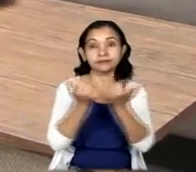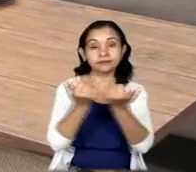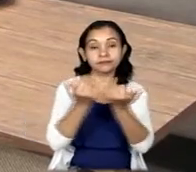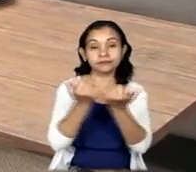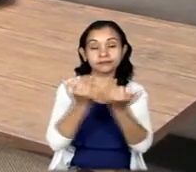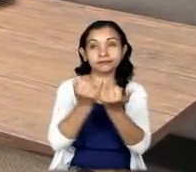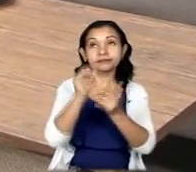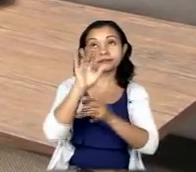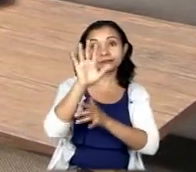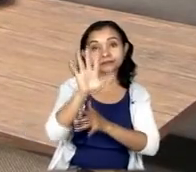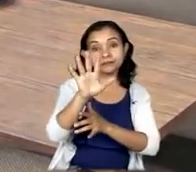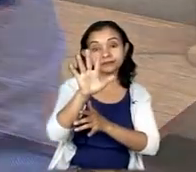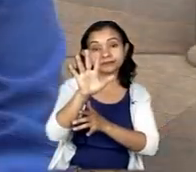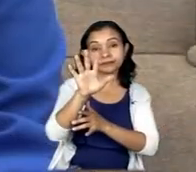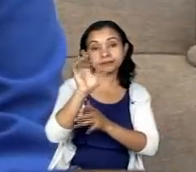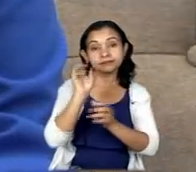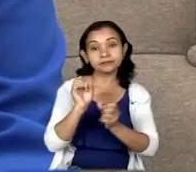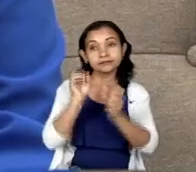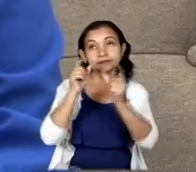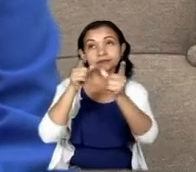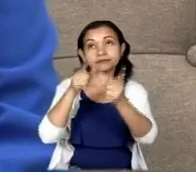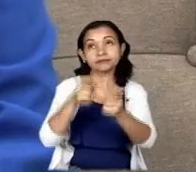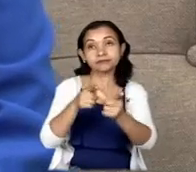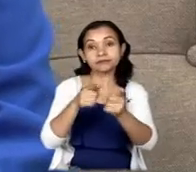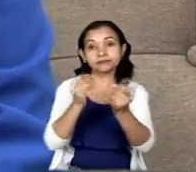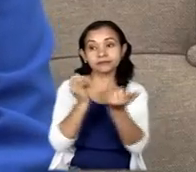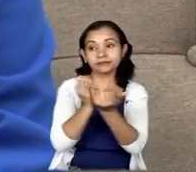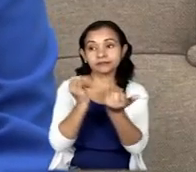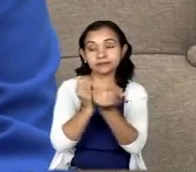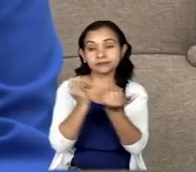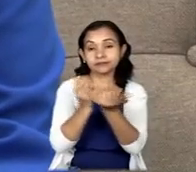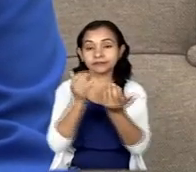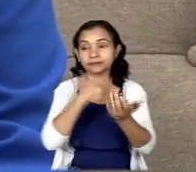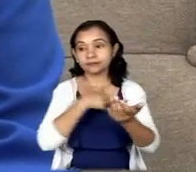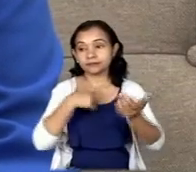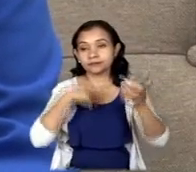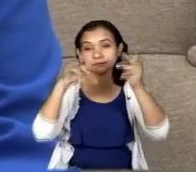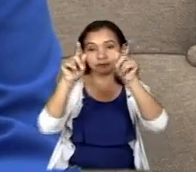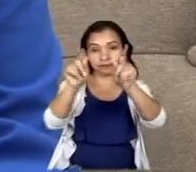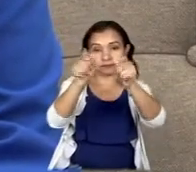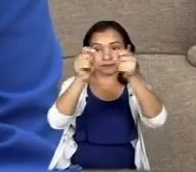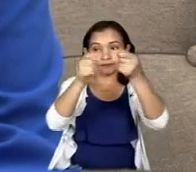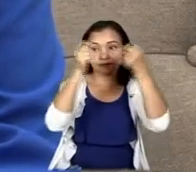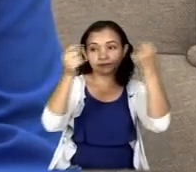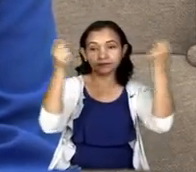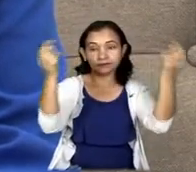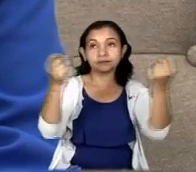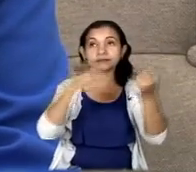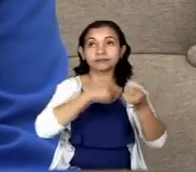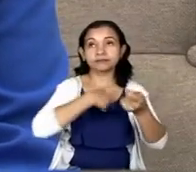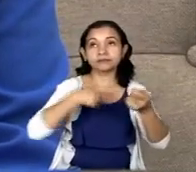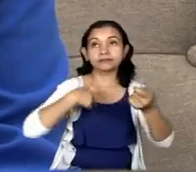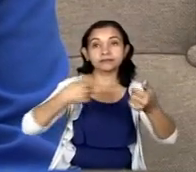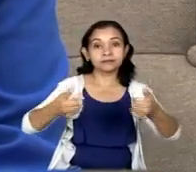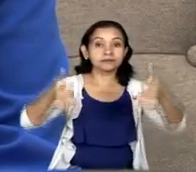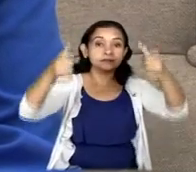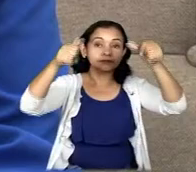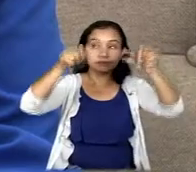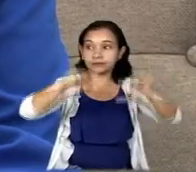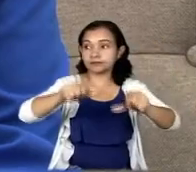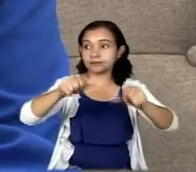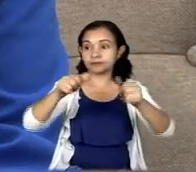octubre y es precisamente celebrando los acuerdos en que